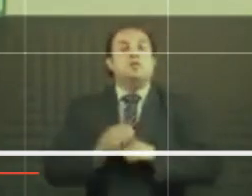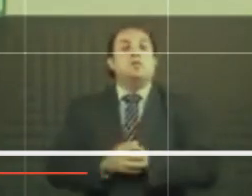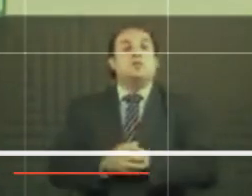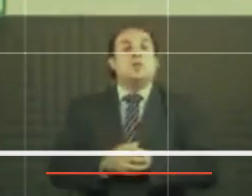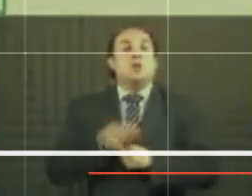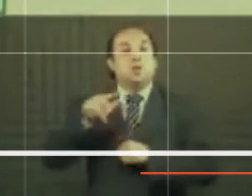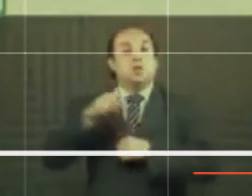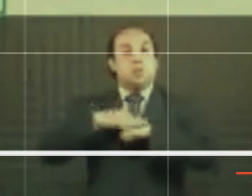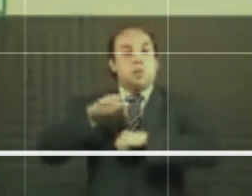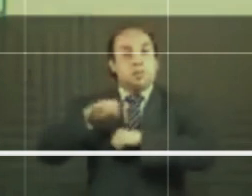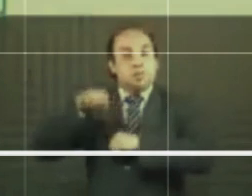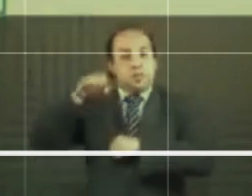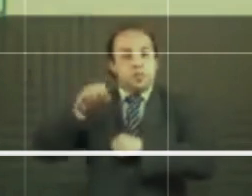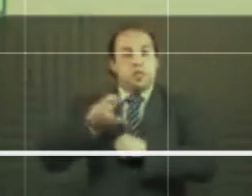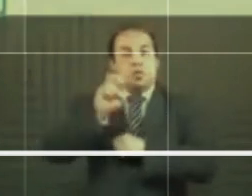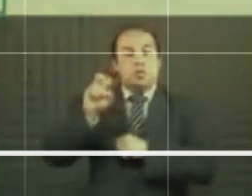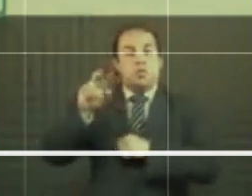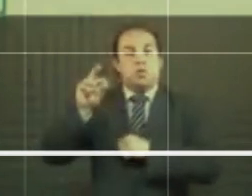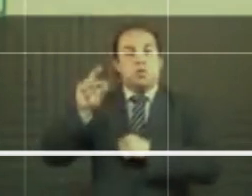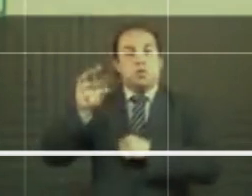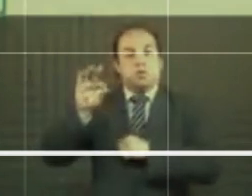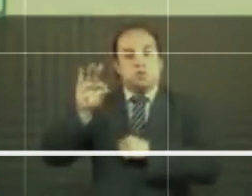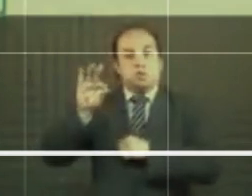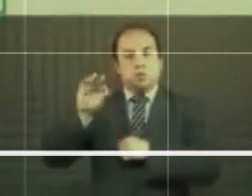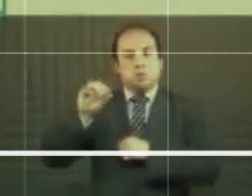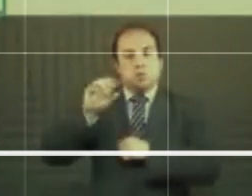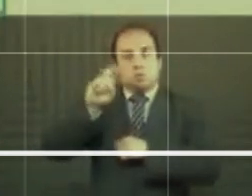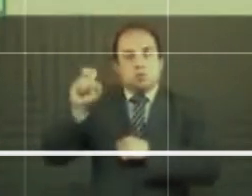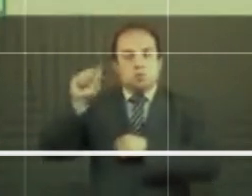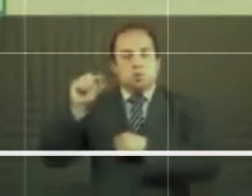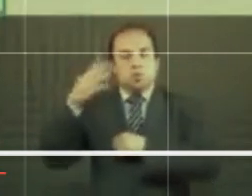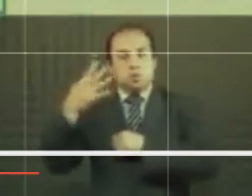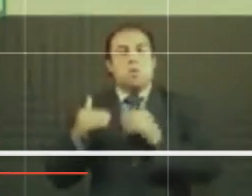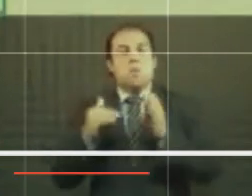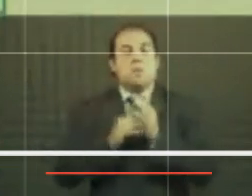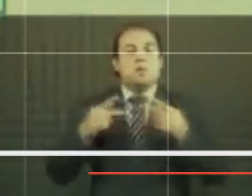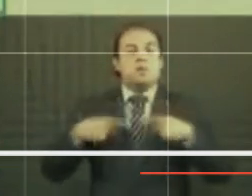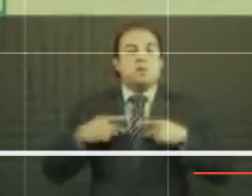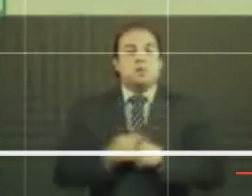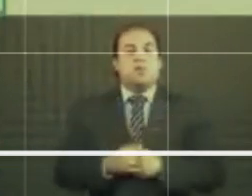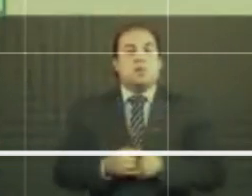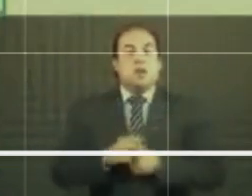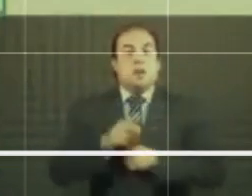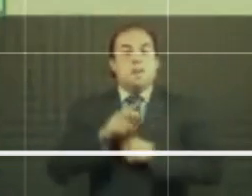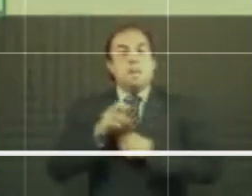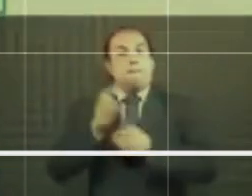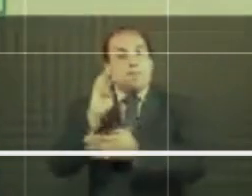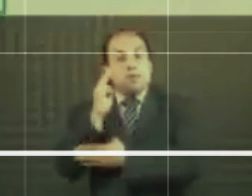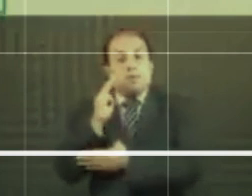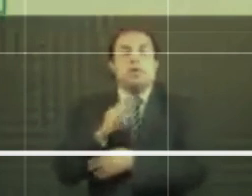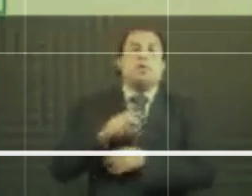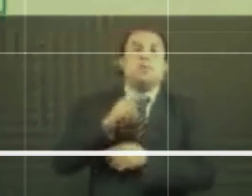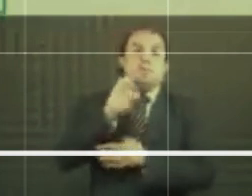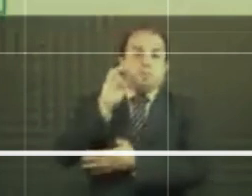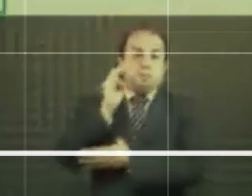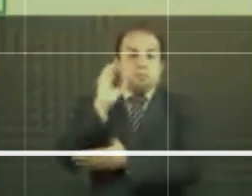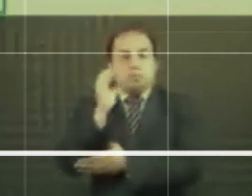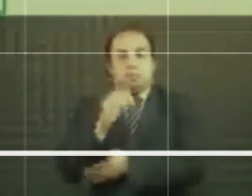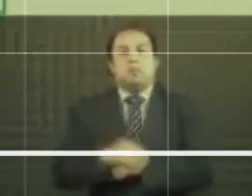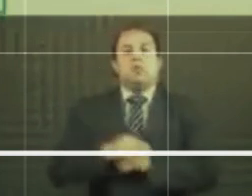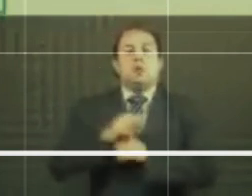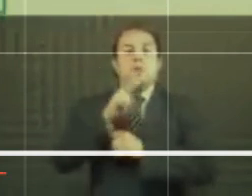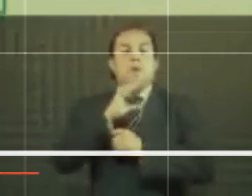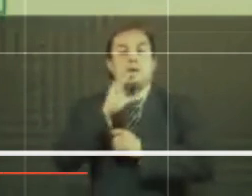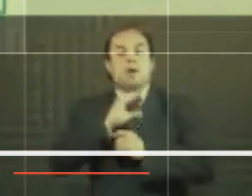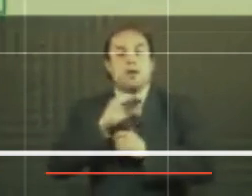estos 275 mil adultos de Milpalta, Magdalena Contreras, Venustiano Carranza y Cuauhtémoc que tienen entre 18 y 29 años de edad. Es con la vacuna